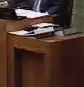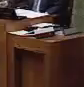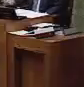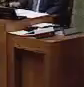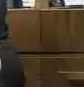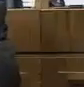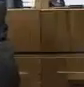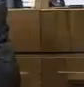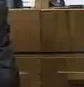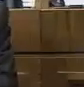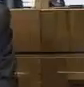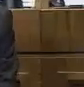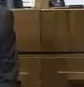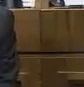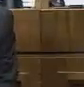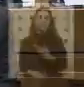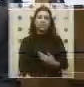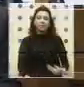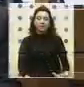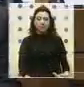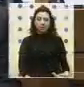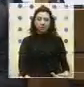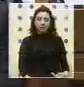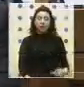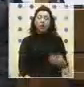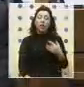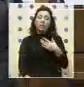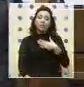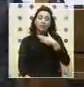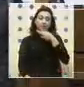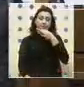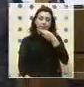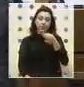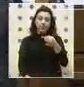Bueno, muchas gracias, presidente. Simplemente decir